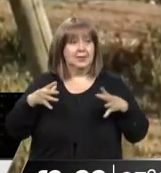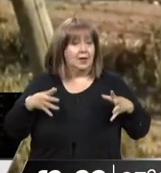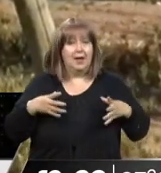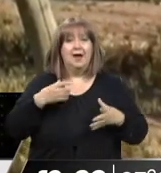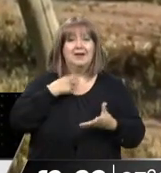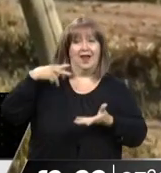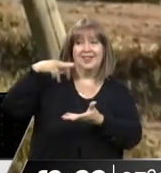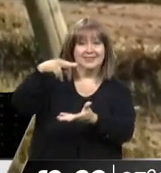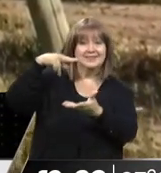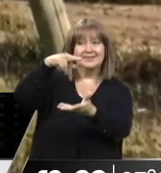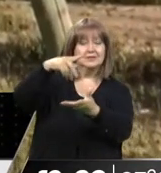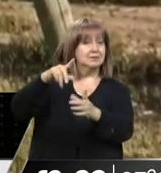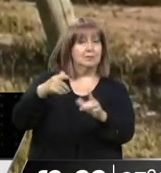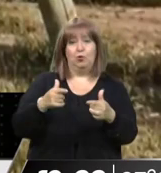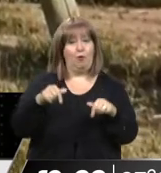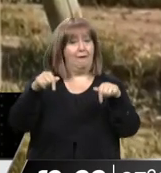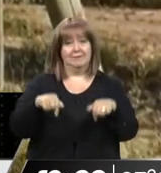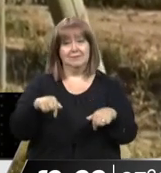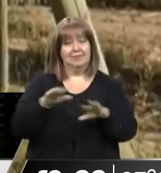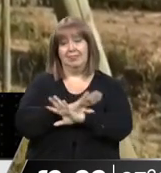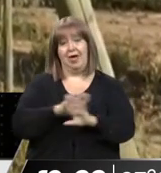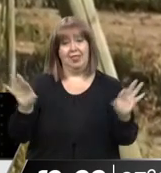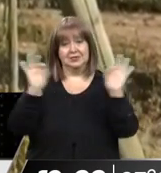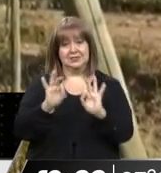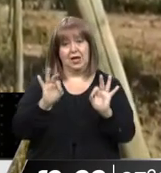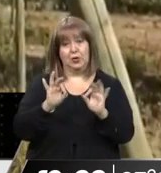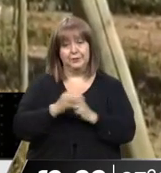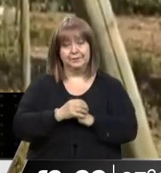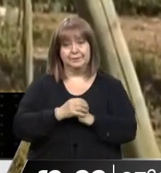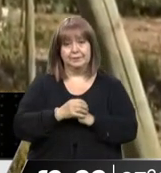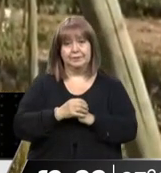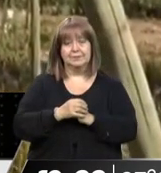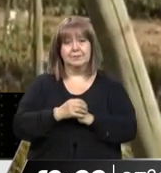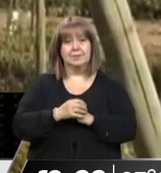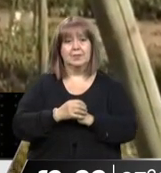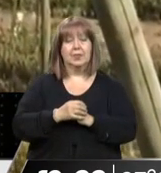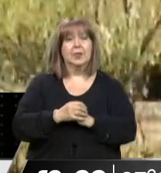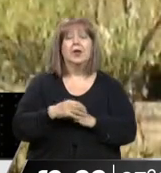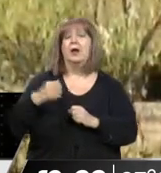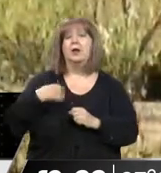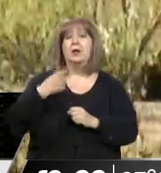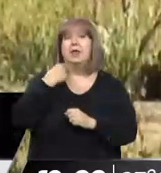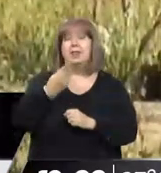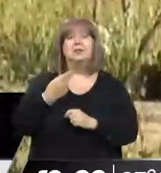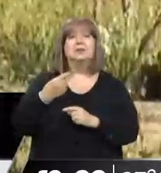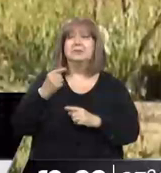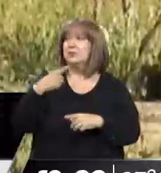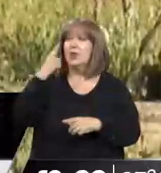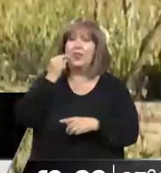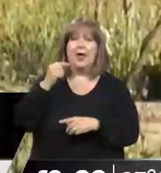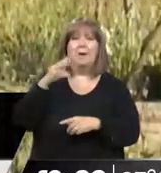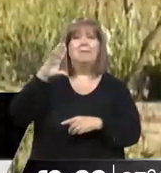vienen a recoger la uva cada temporada, este año no podrán hacerlo. La helada del día martes es la que afectó esta